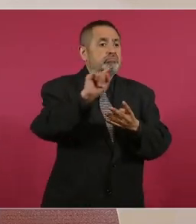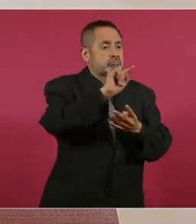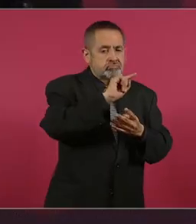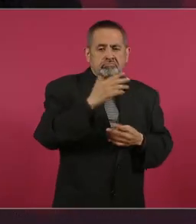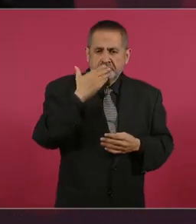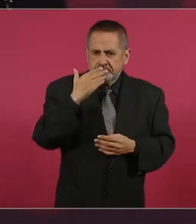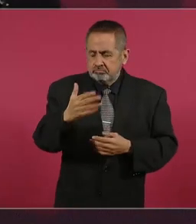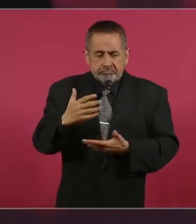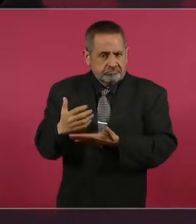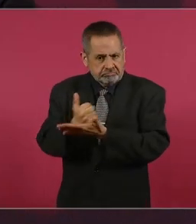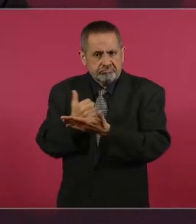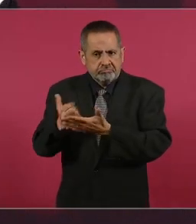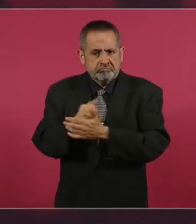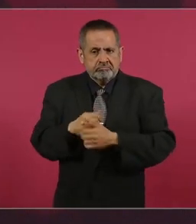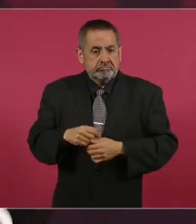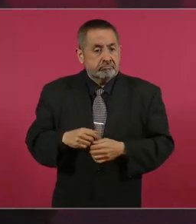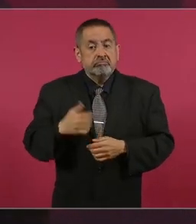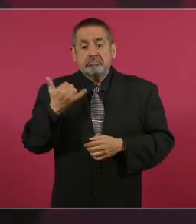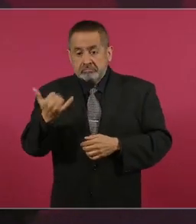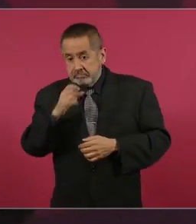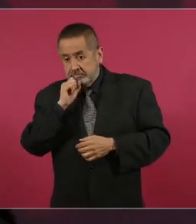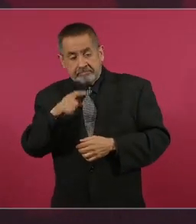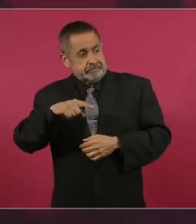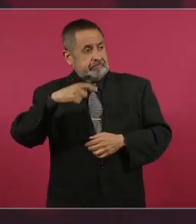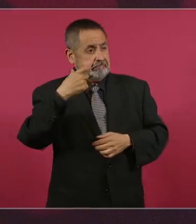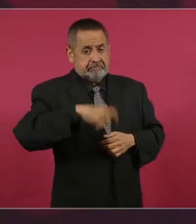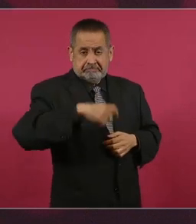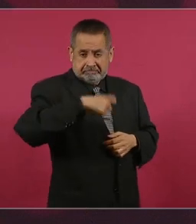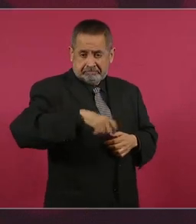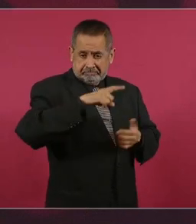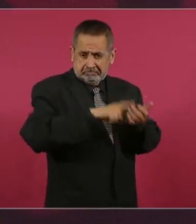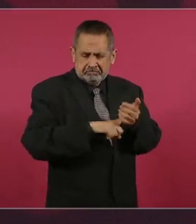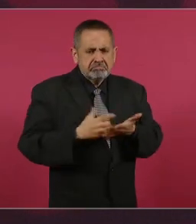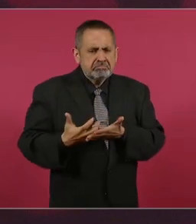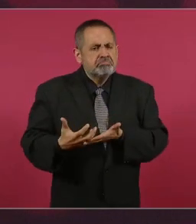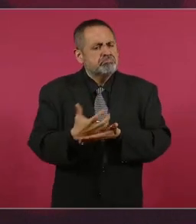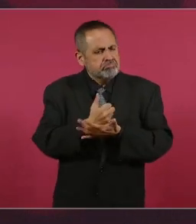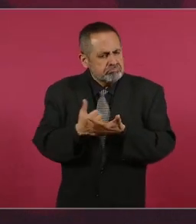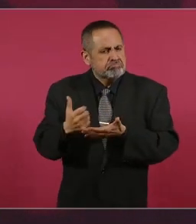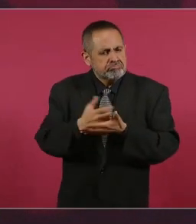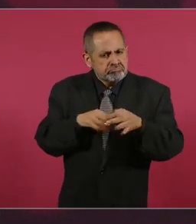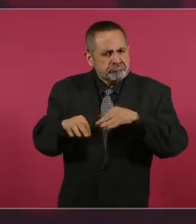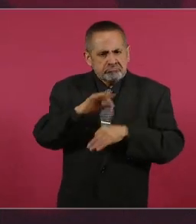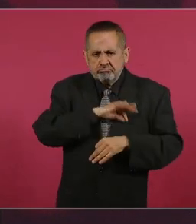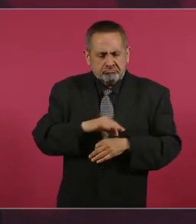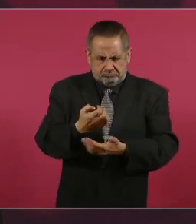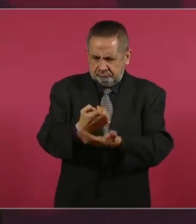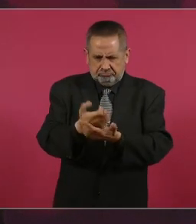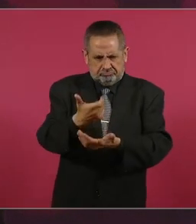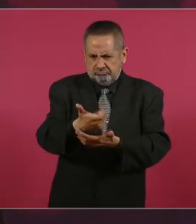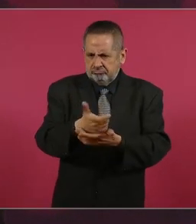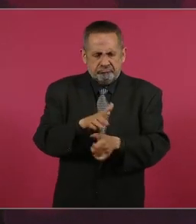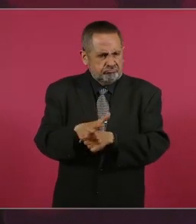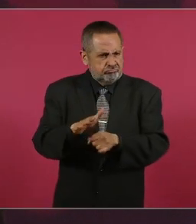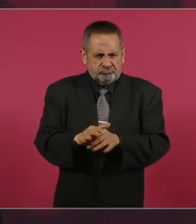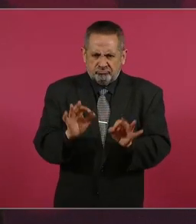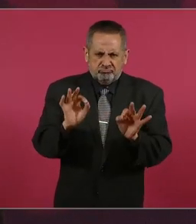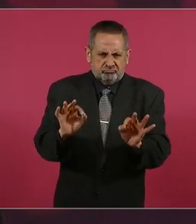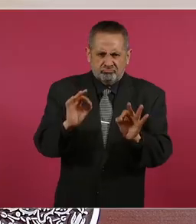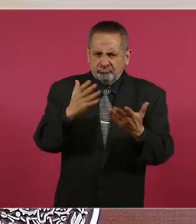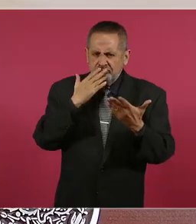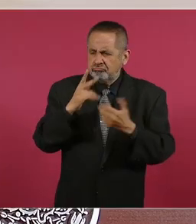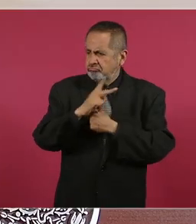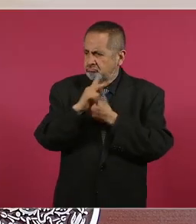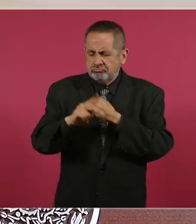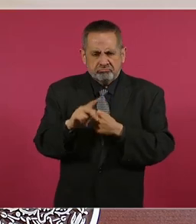hasta los de mero arriba están obteniendo utilidades. Está muy bien la economía del